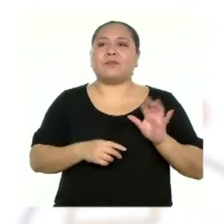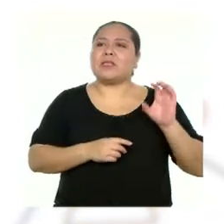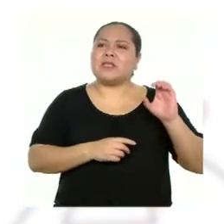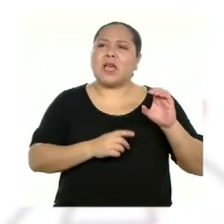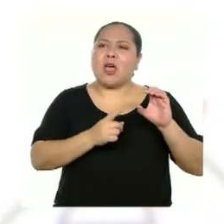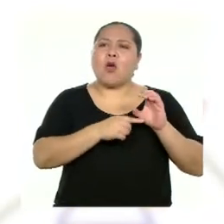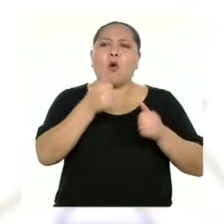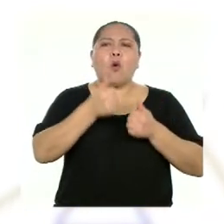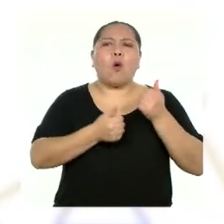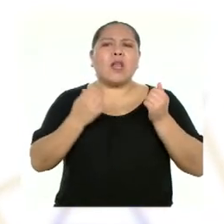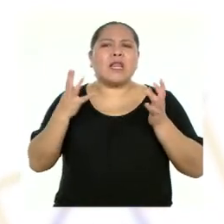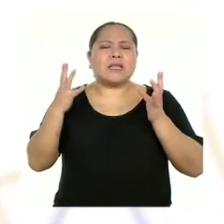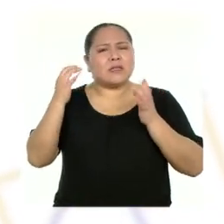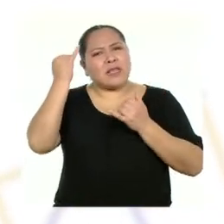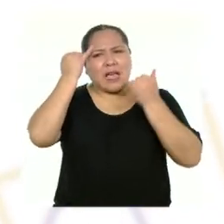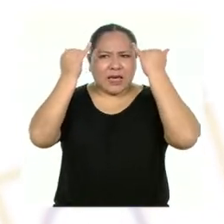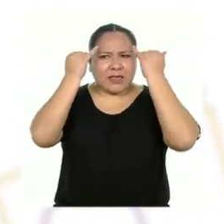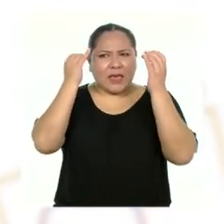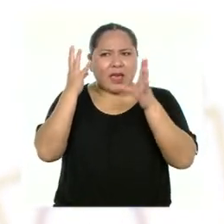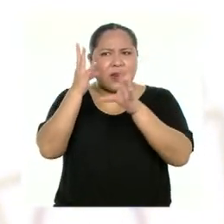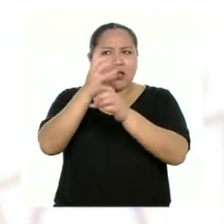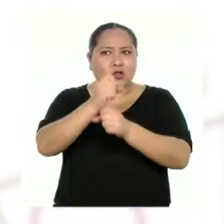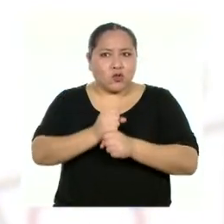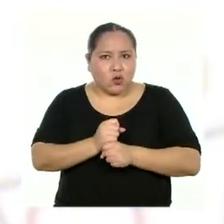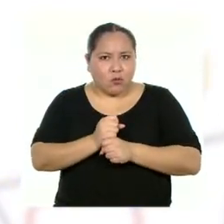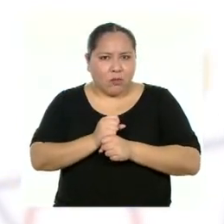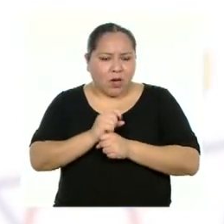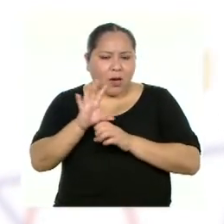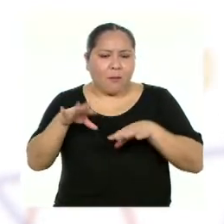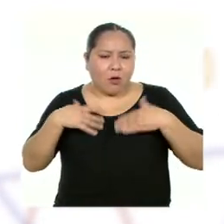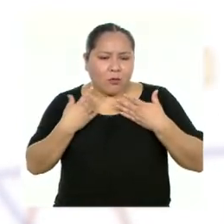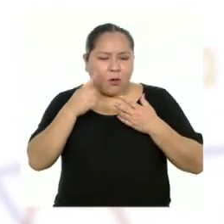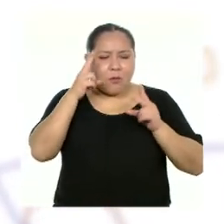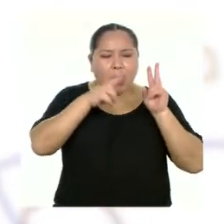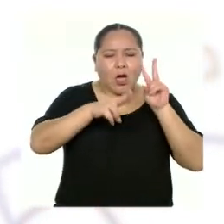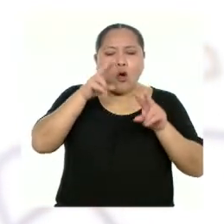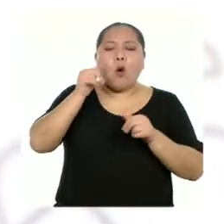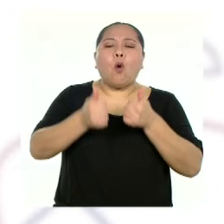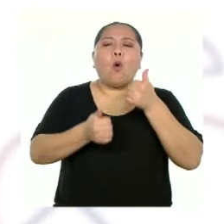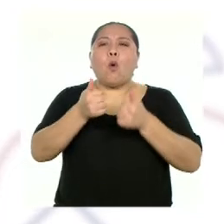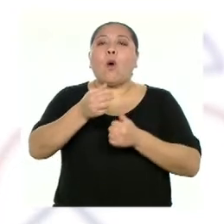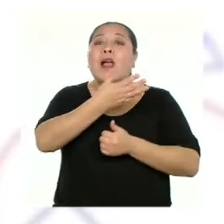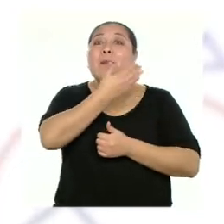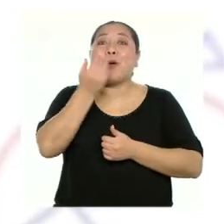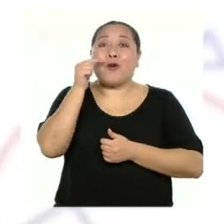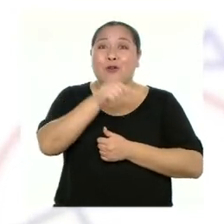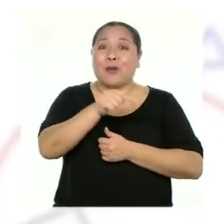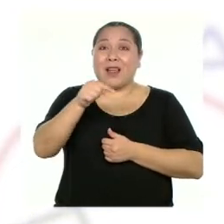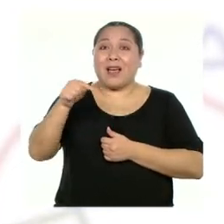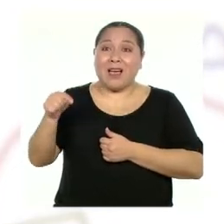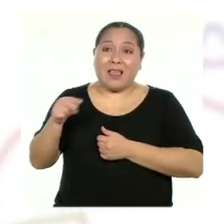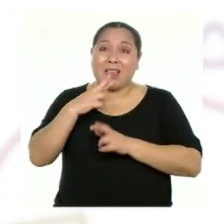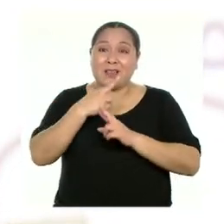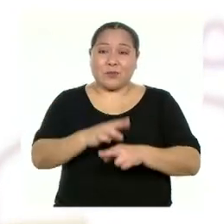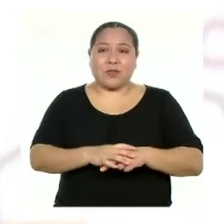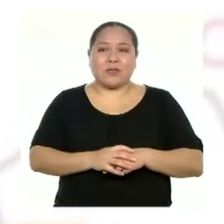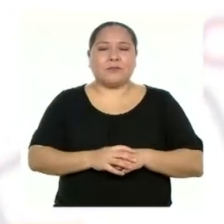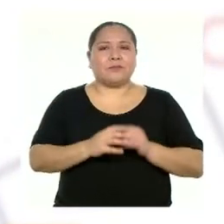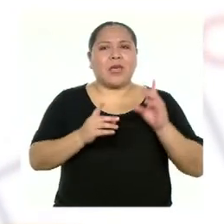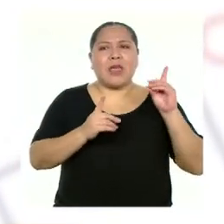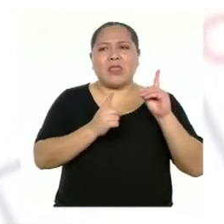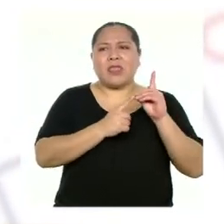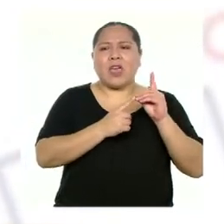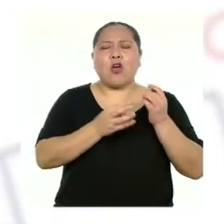tenemos? Con las ideas claras, veremos cuál es la más conveniente para cada variable. D. ¿Cómo podemos calcular las